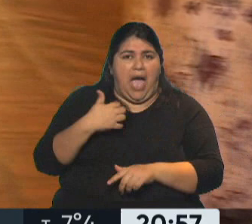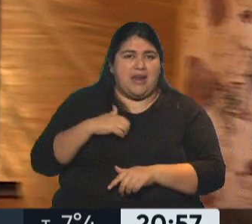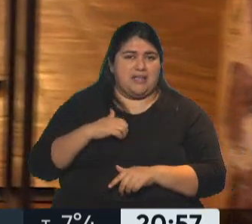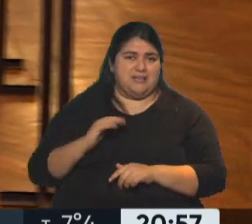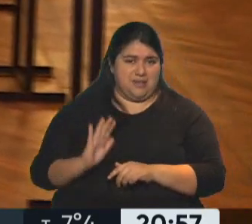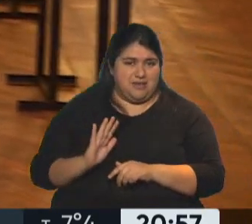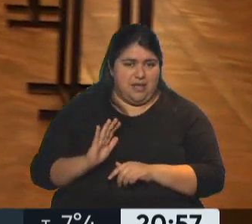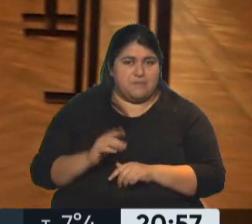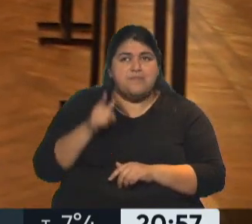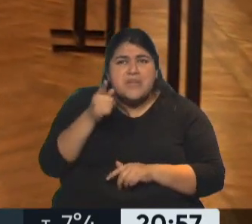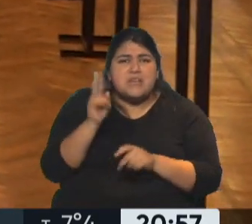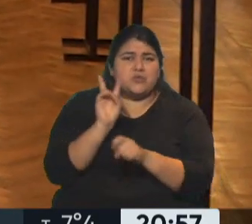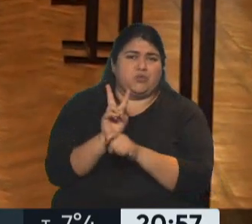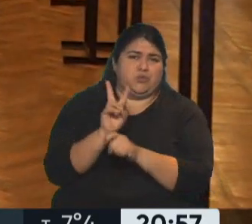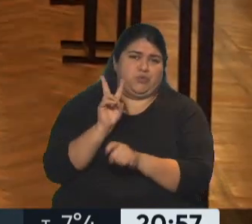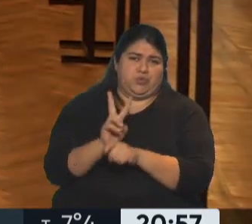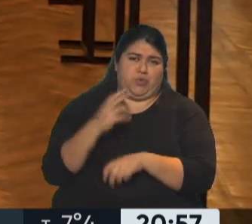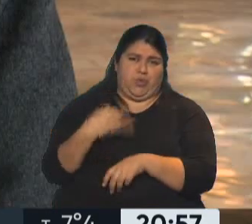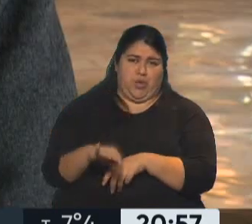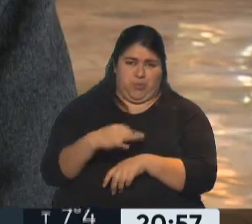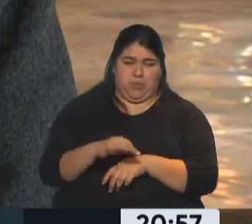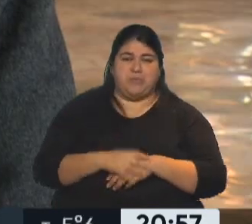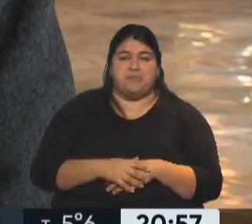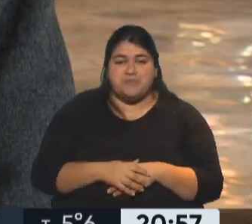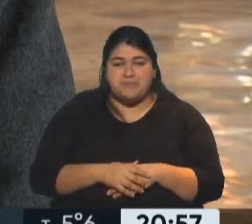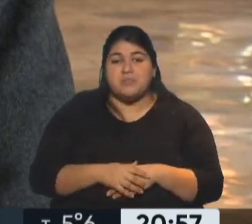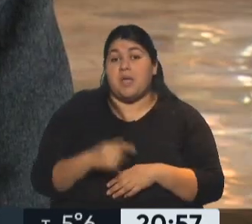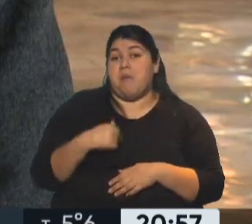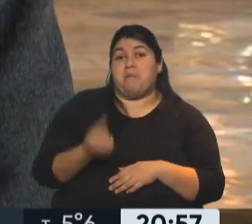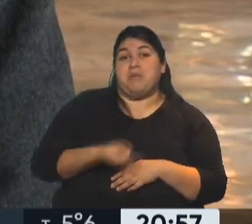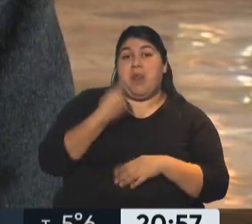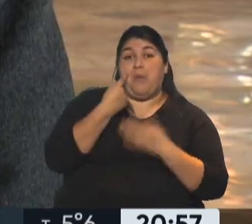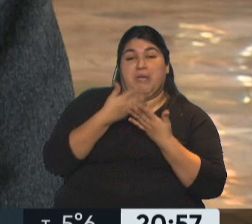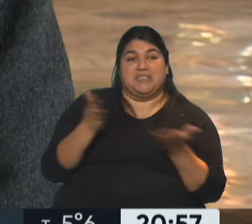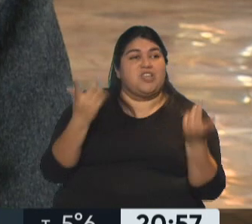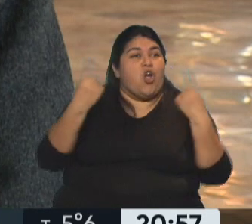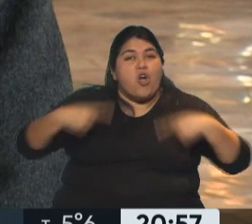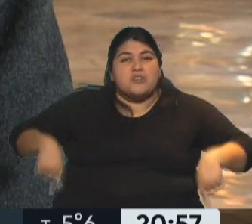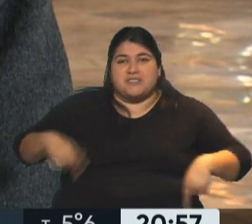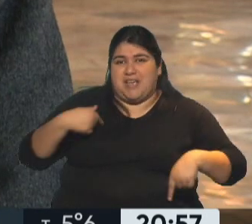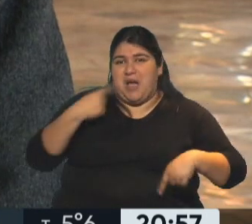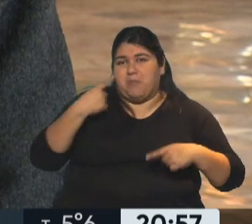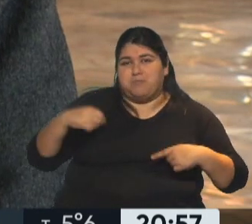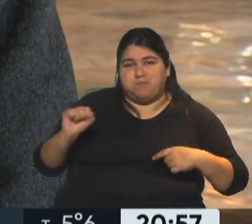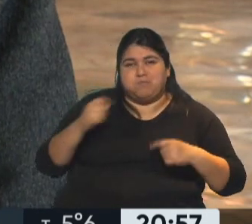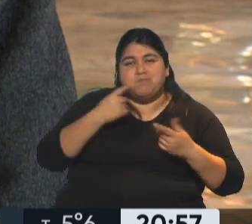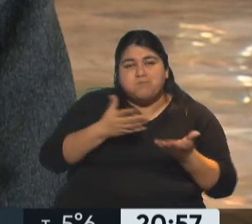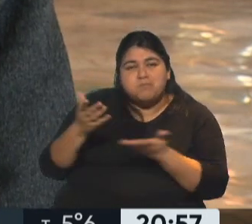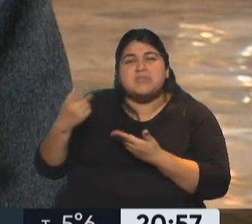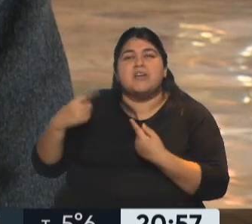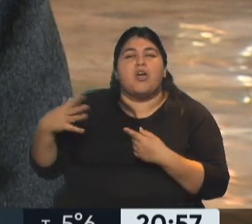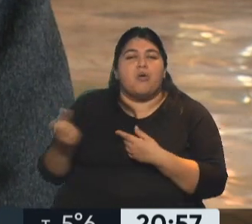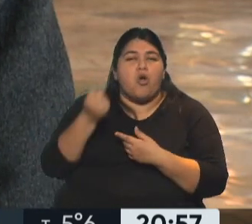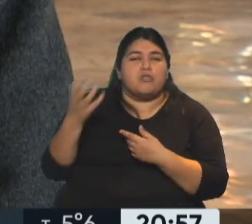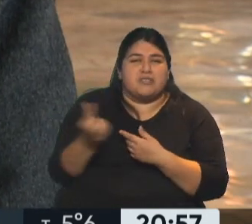argentina, y tiene que cuidarse. Estamos mostrando por primera vez algunos objetos que son parte de la recuperación